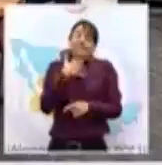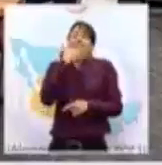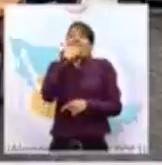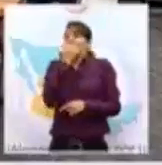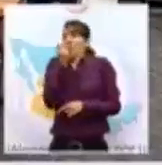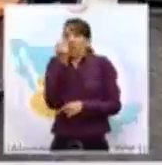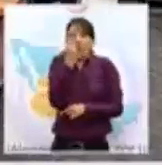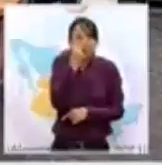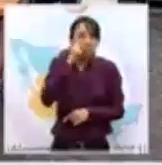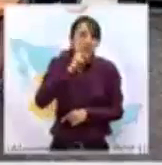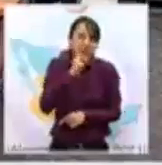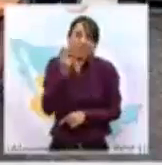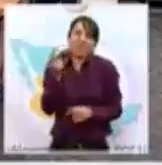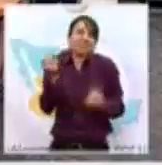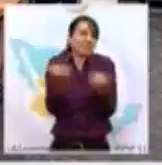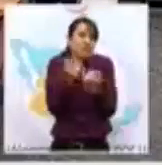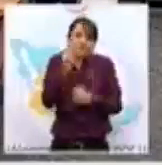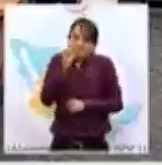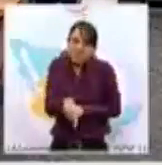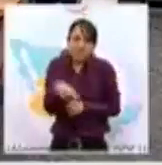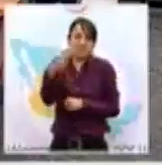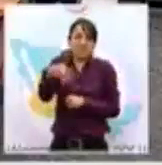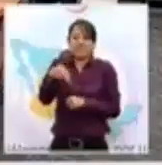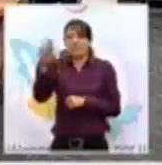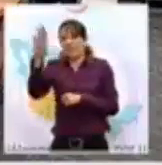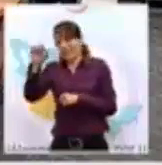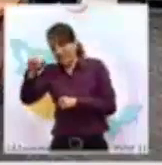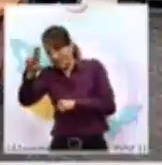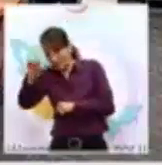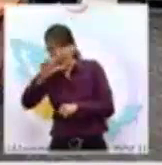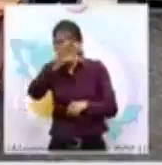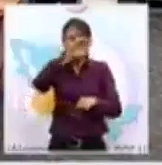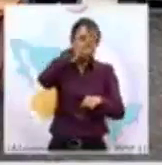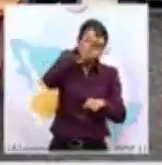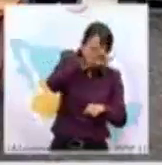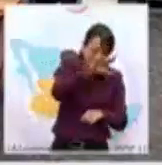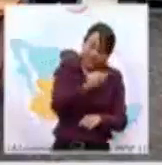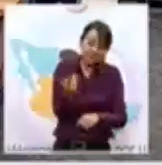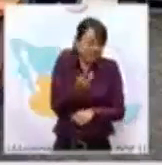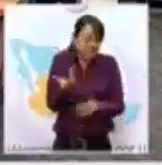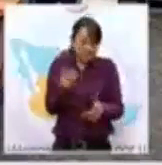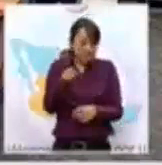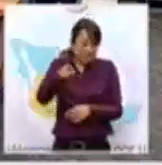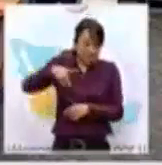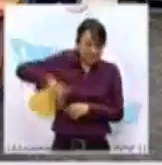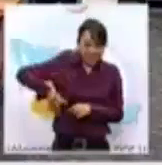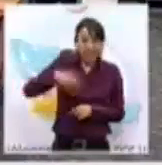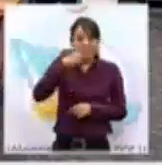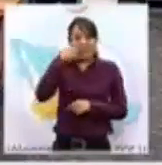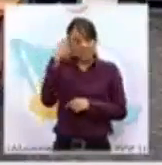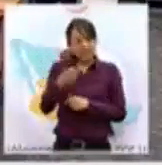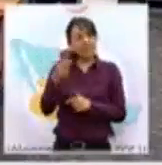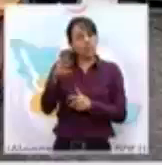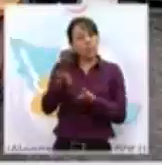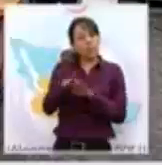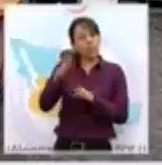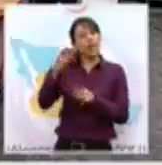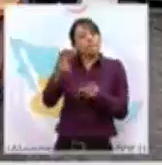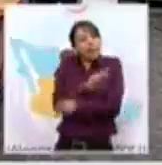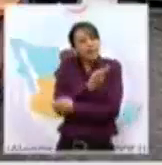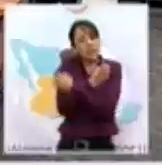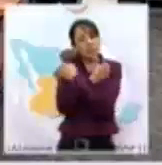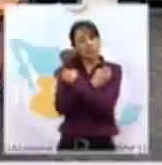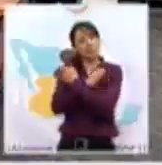Es decir, conforme fue pasando el tiempo, efectivamente la educación dejó de ser